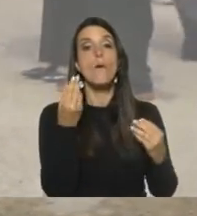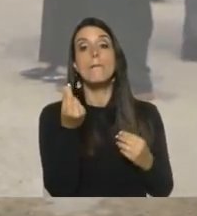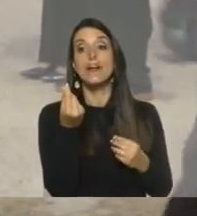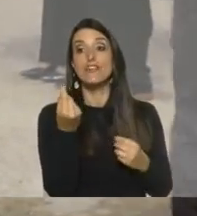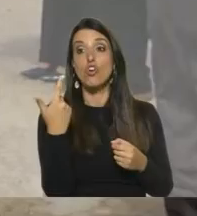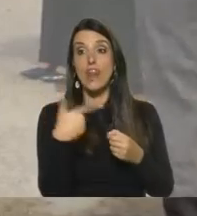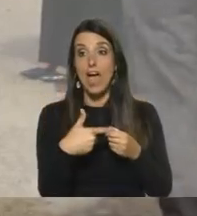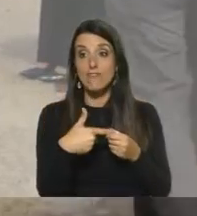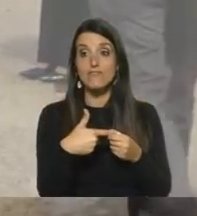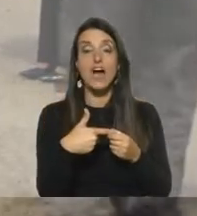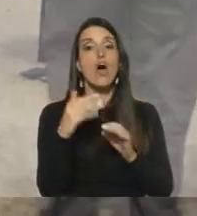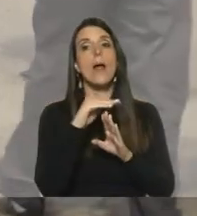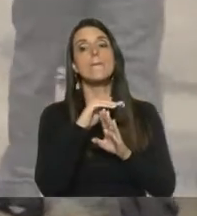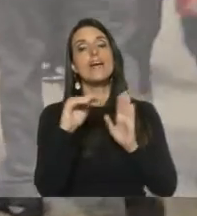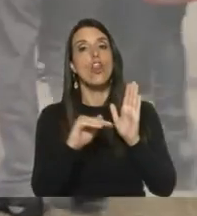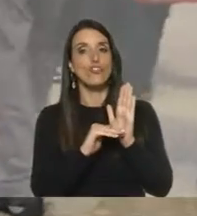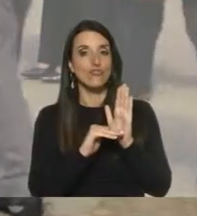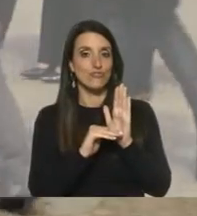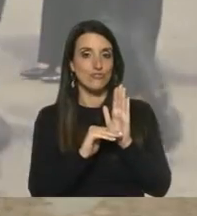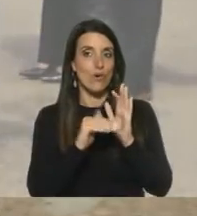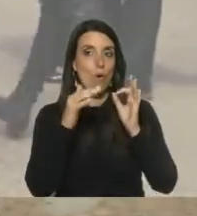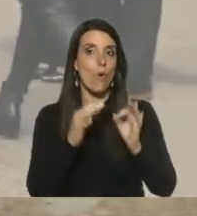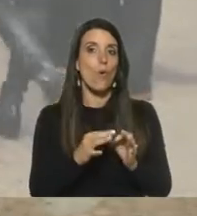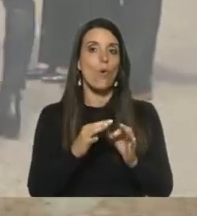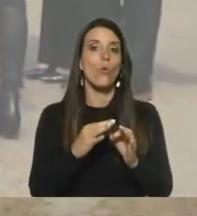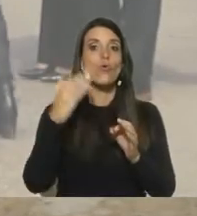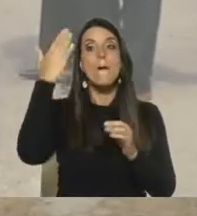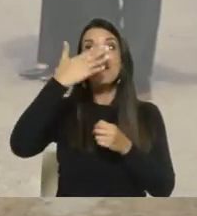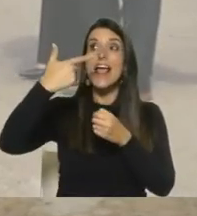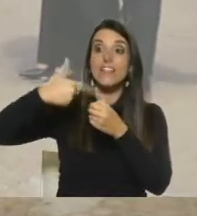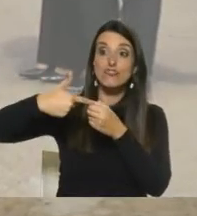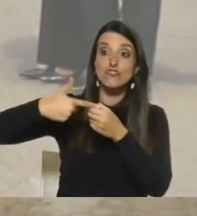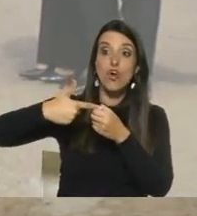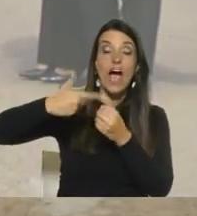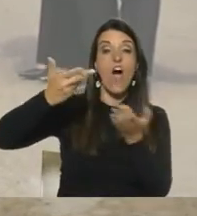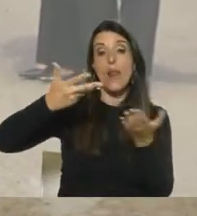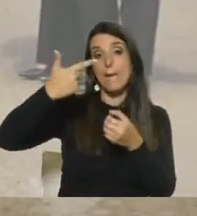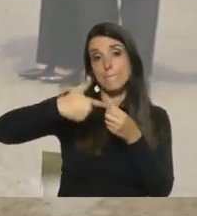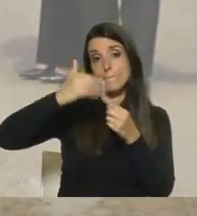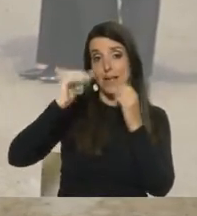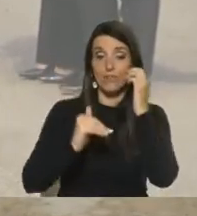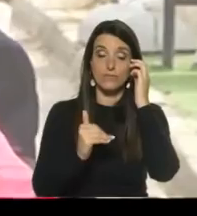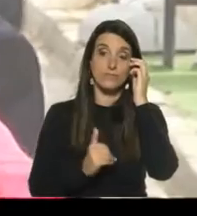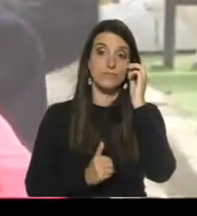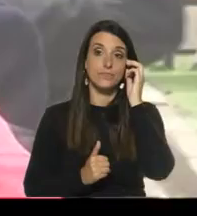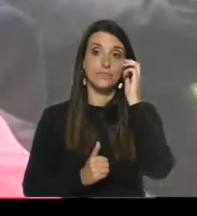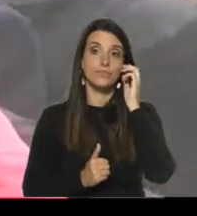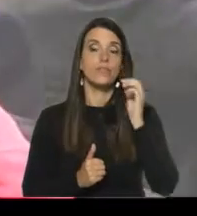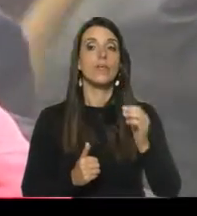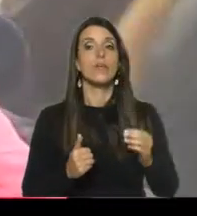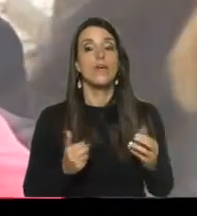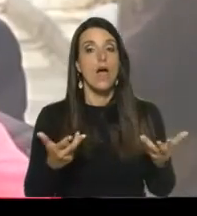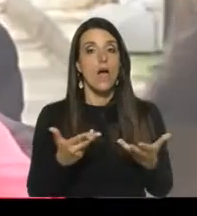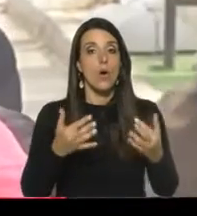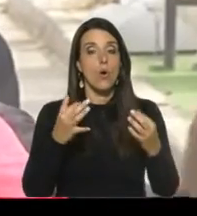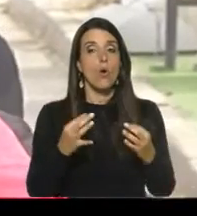los combustibles está por debajo de lo que indica el precio de paridad de importación. Si les parece, escuchamos al presidente de ANCAP. Y tenemos